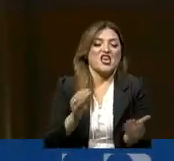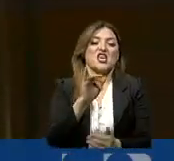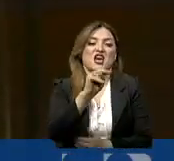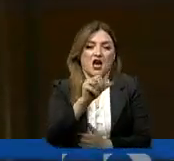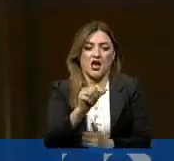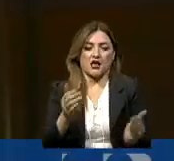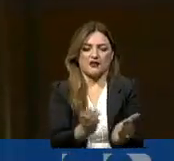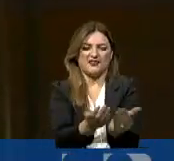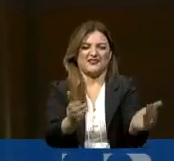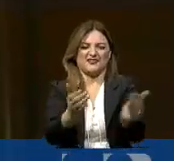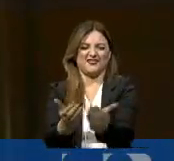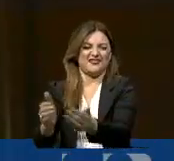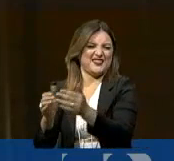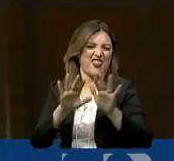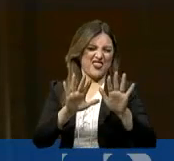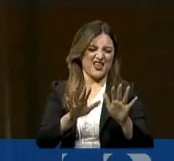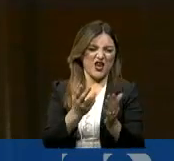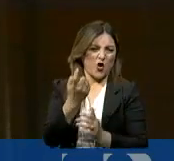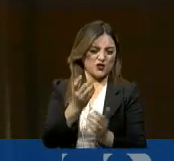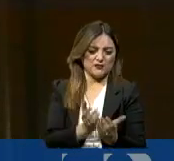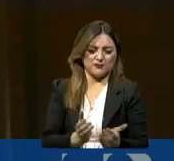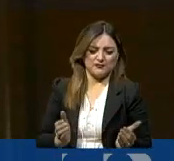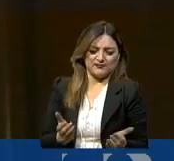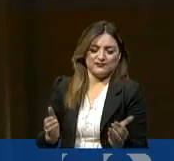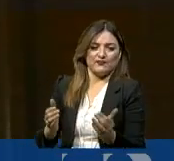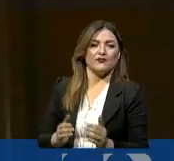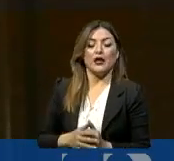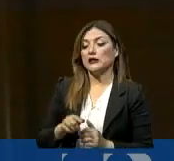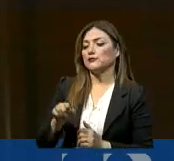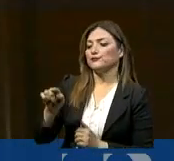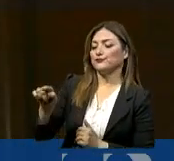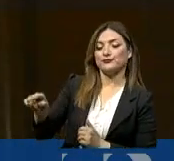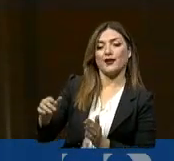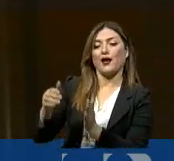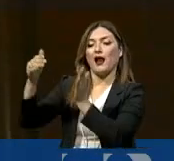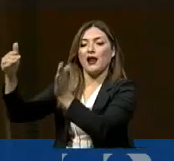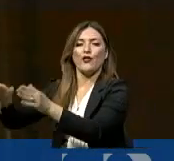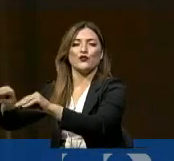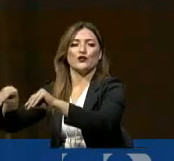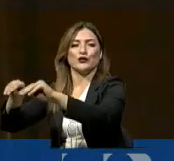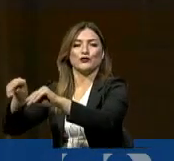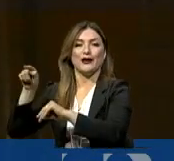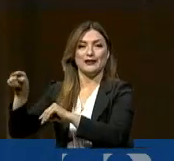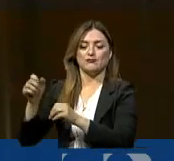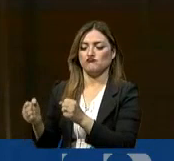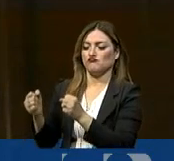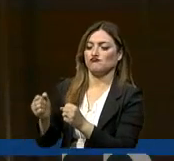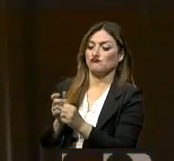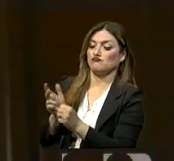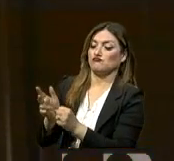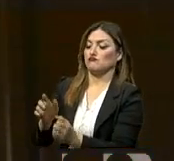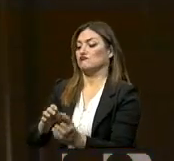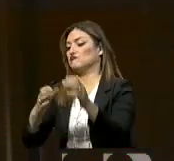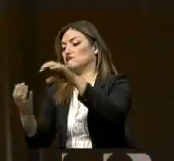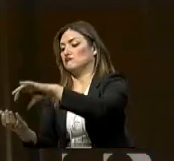las condiciones para su utilización y extender la vida útil del relleno. Para eso